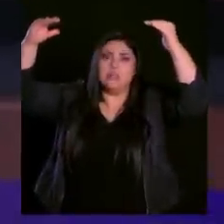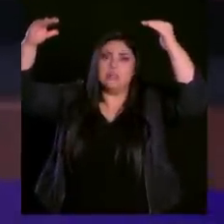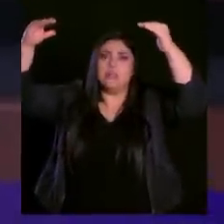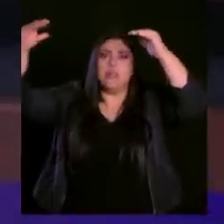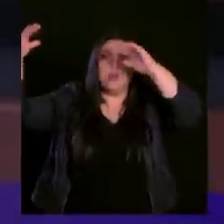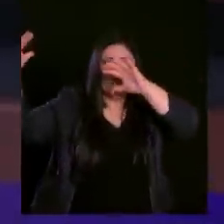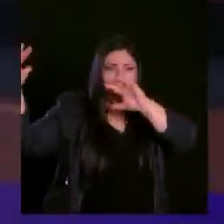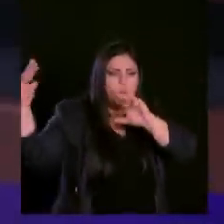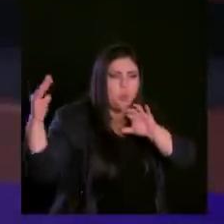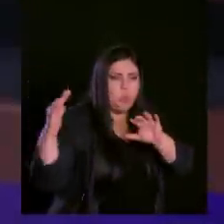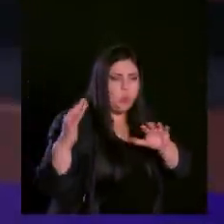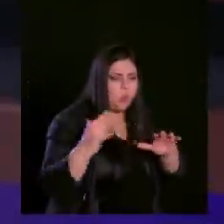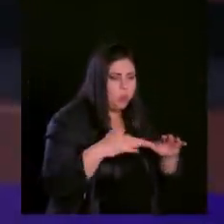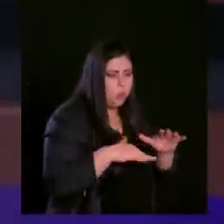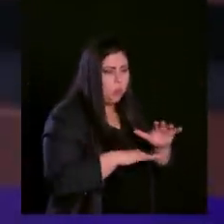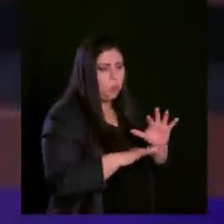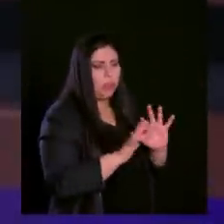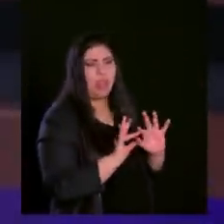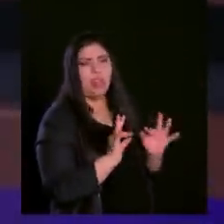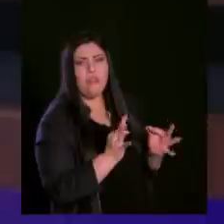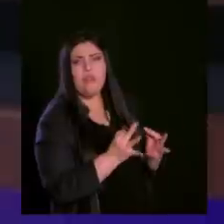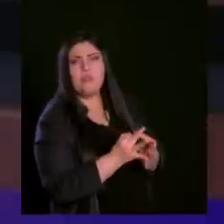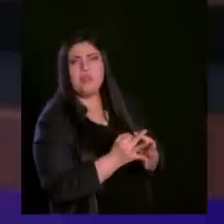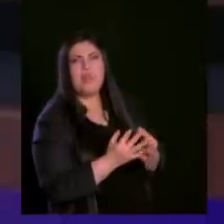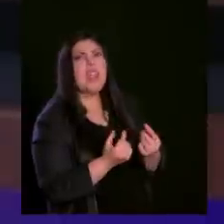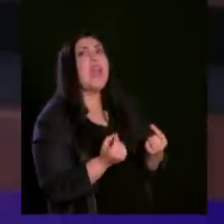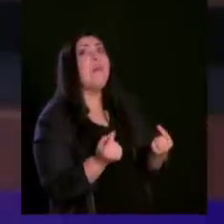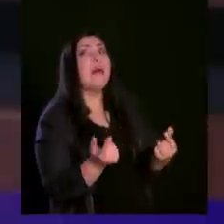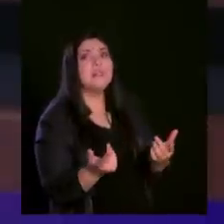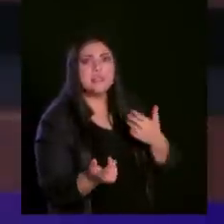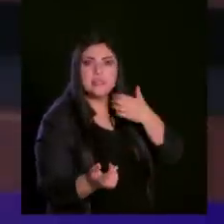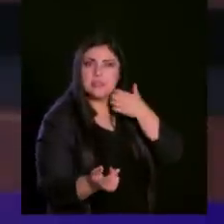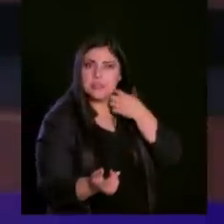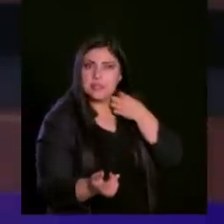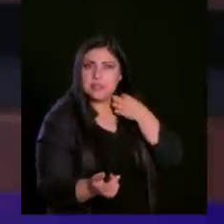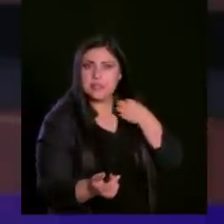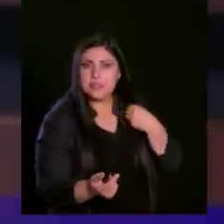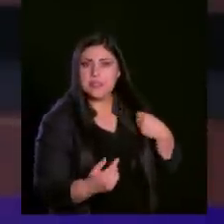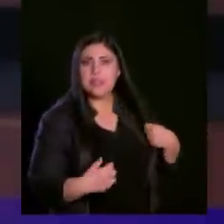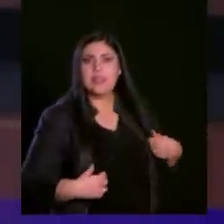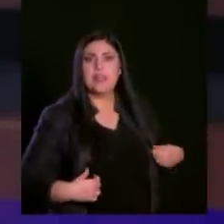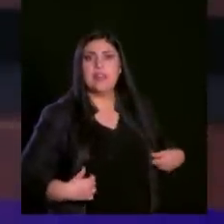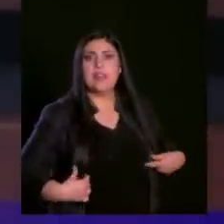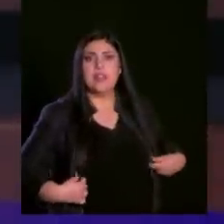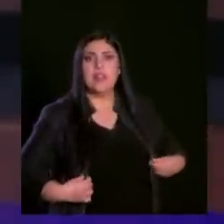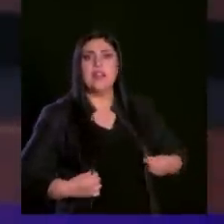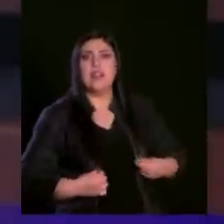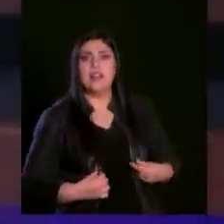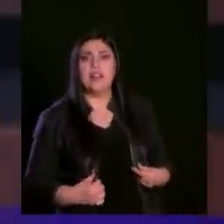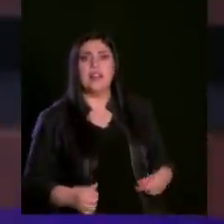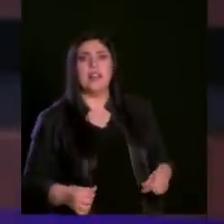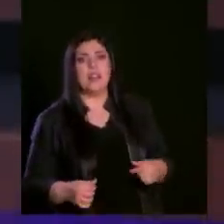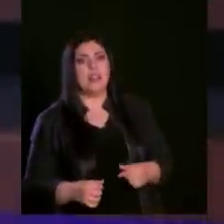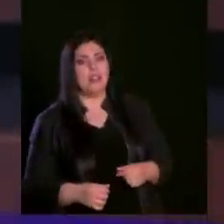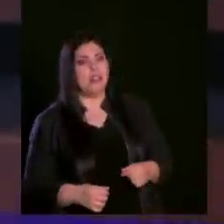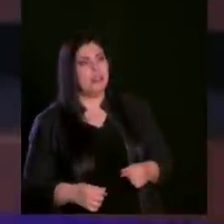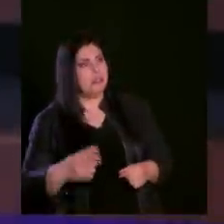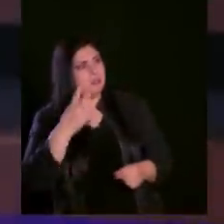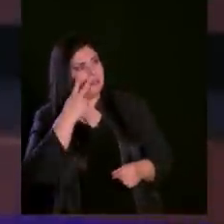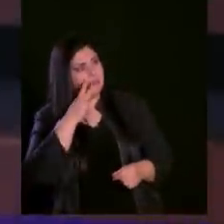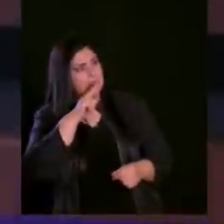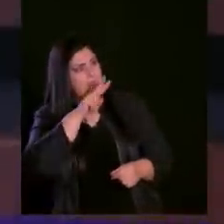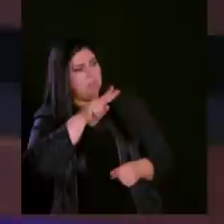Sí ve a su suegra en una dimensión diferente